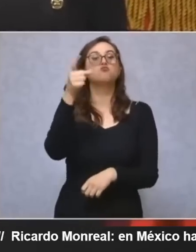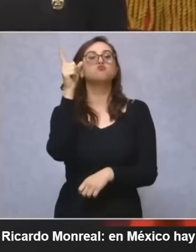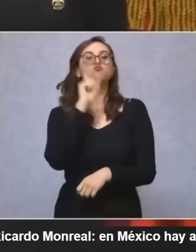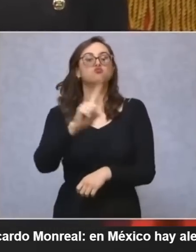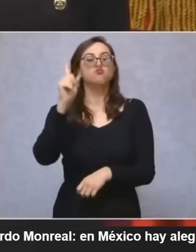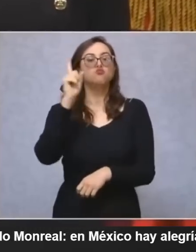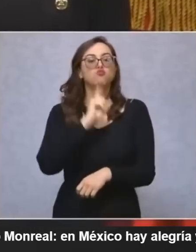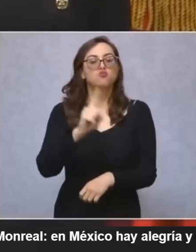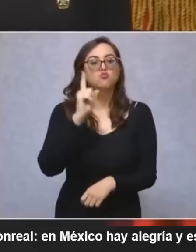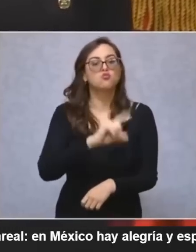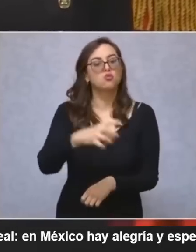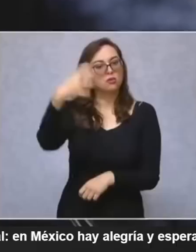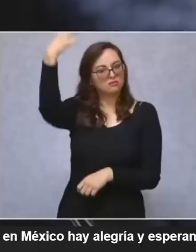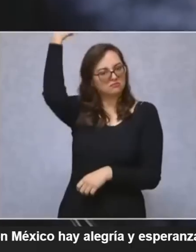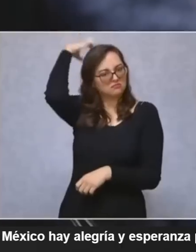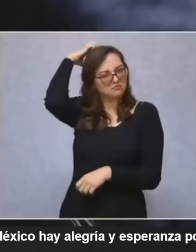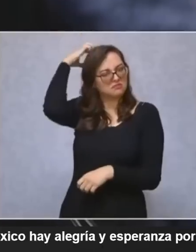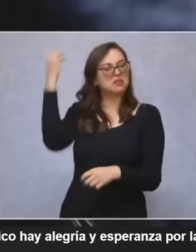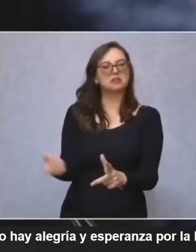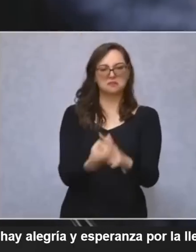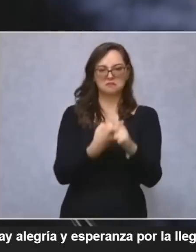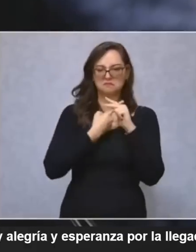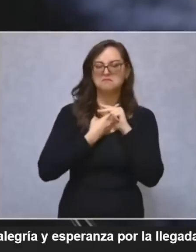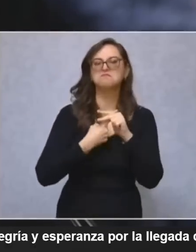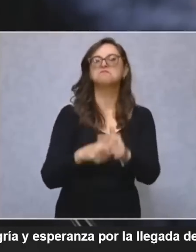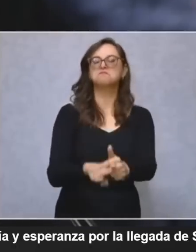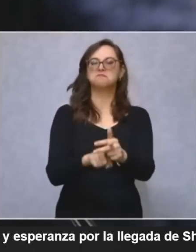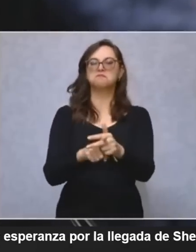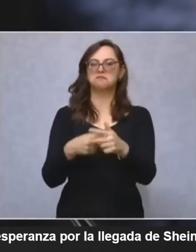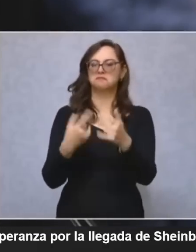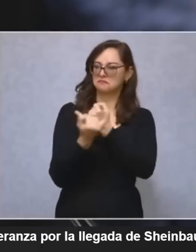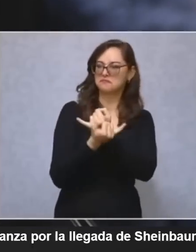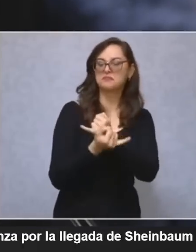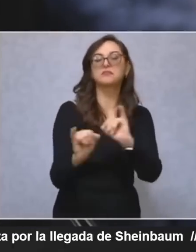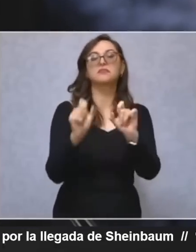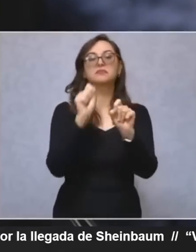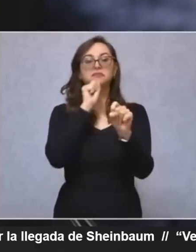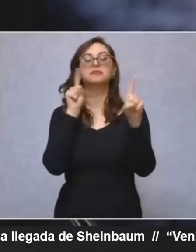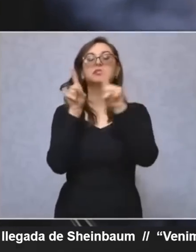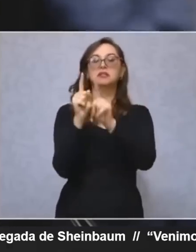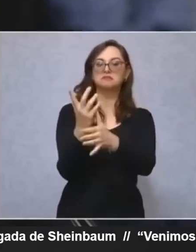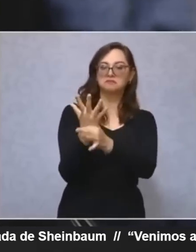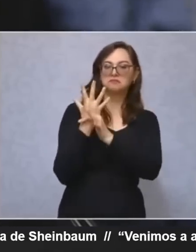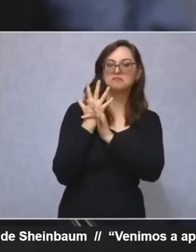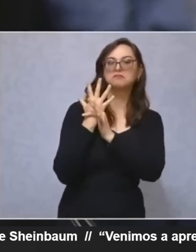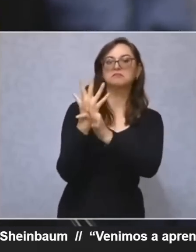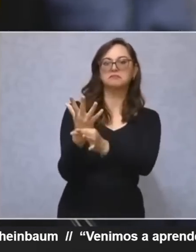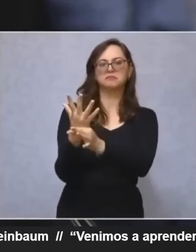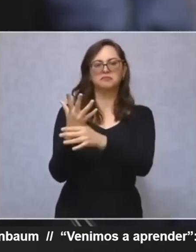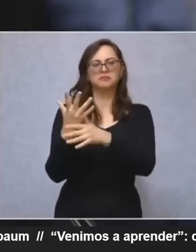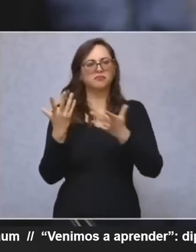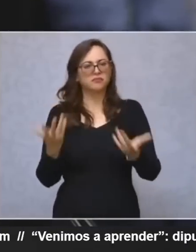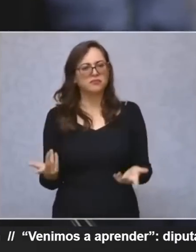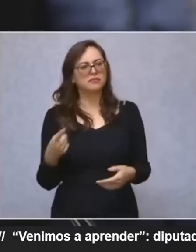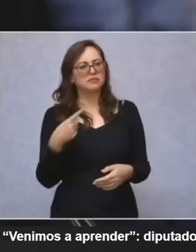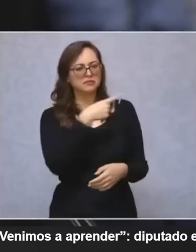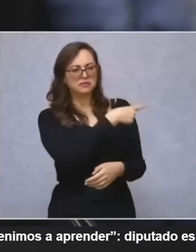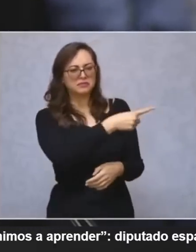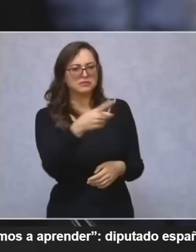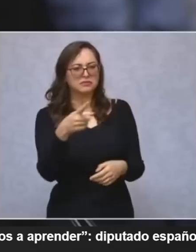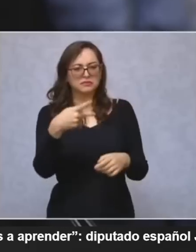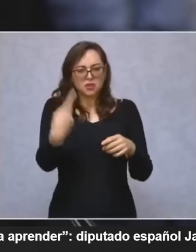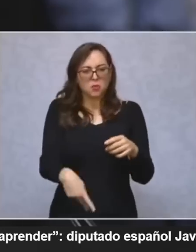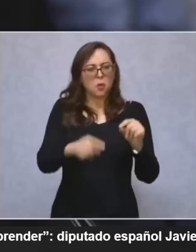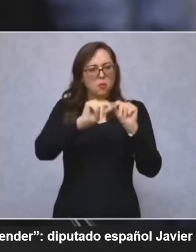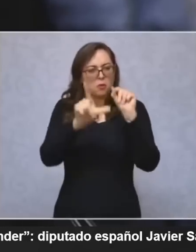el taconazo para iniciar la independencia, sino que sabiamente expresó: no se debe premiar a quien sirve a